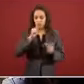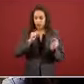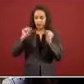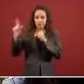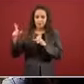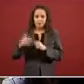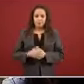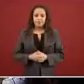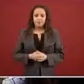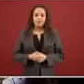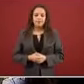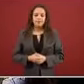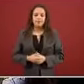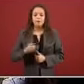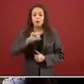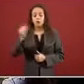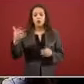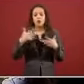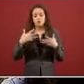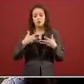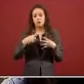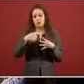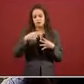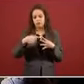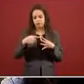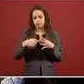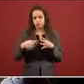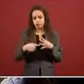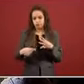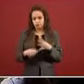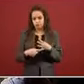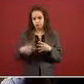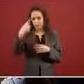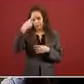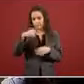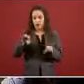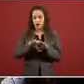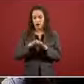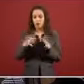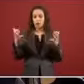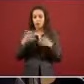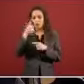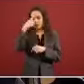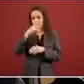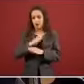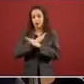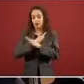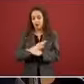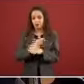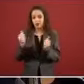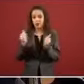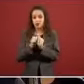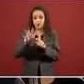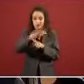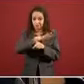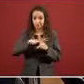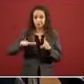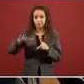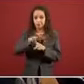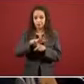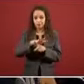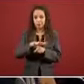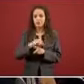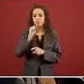Bueno, pues estas son las estrategias. Les decía que tenemos estrategias muy fuertes de acción comunitaria. Trabajamos mucho con la población, trabajamos con el